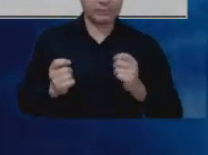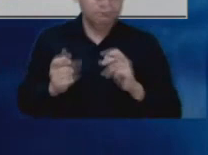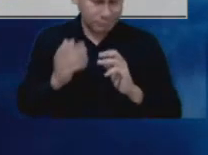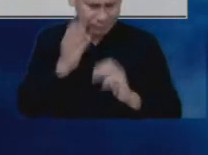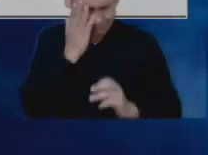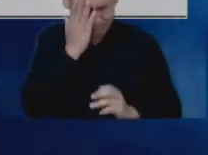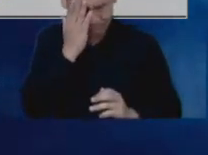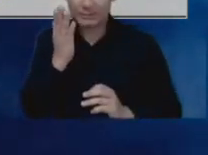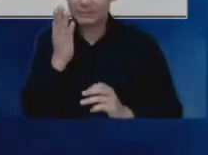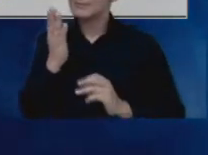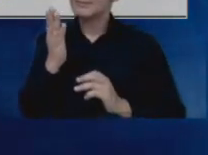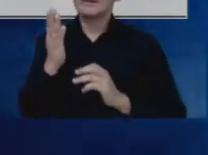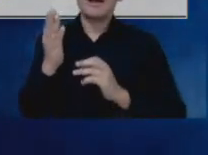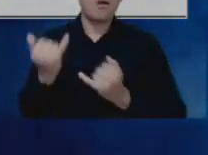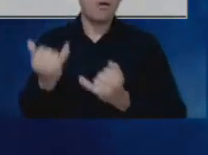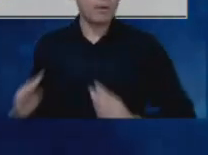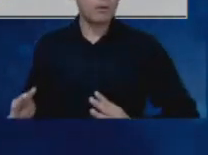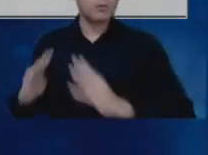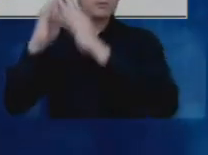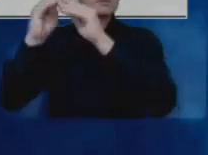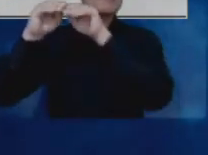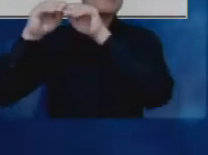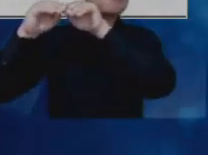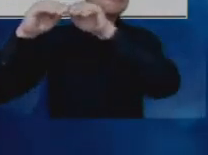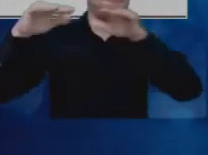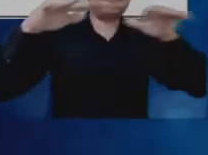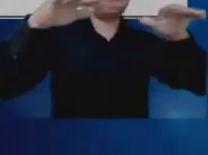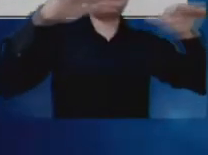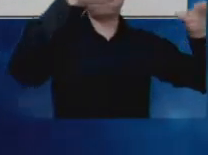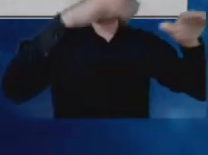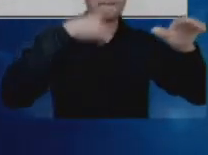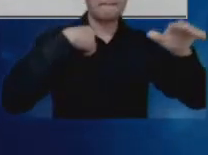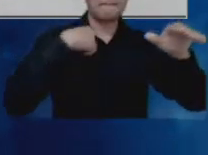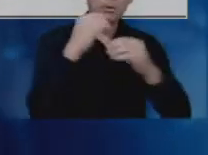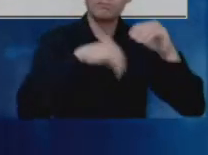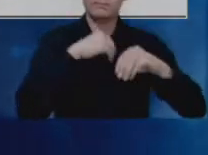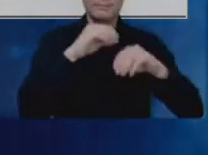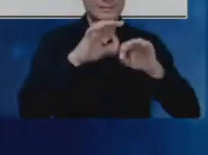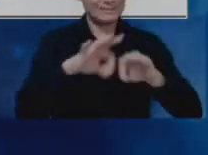hoy en día pues es un aspecto de seguridad.